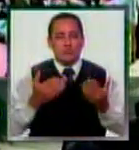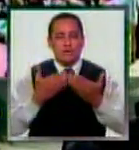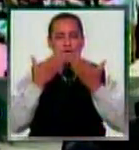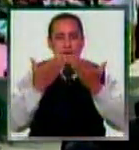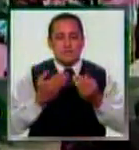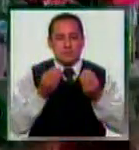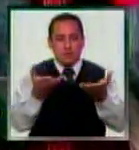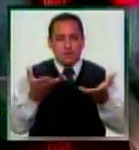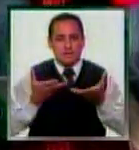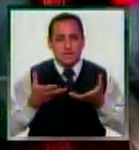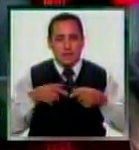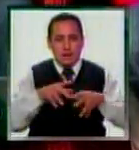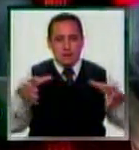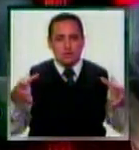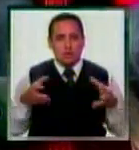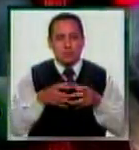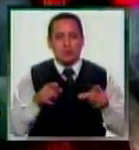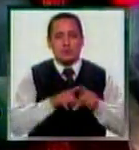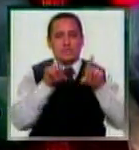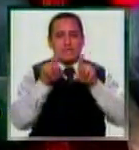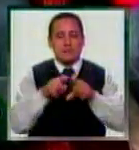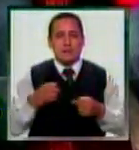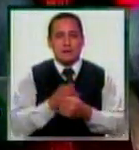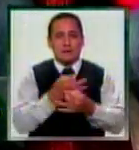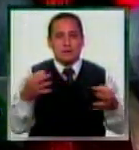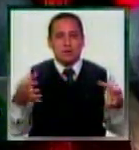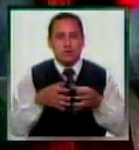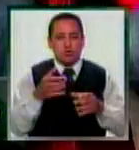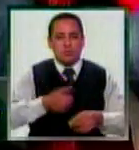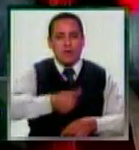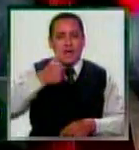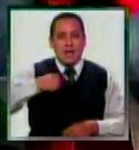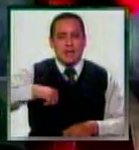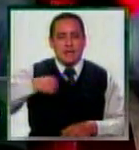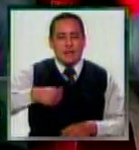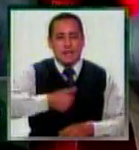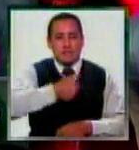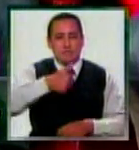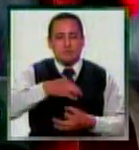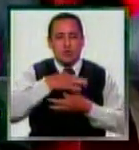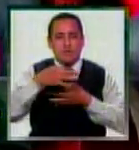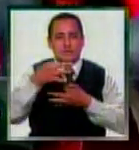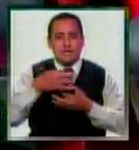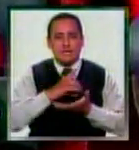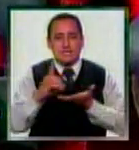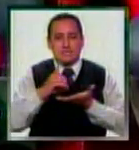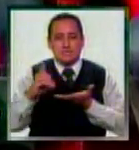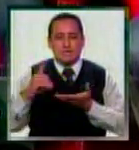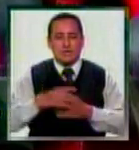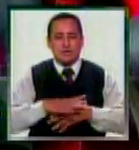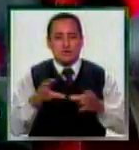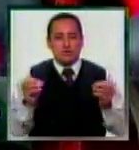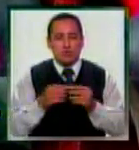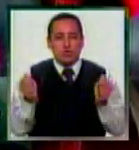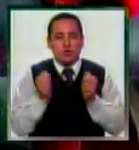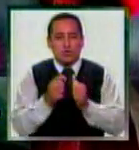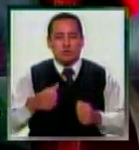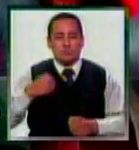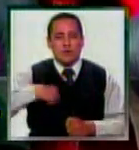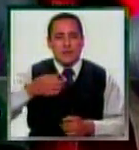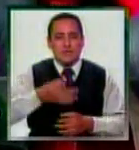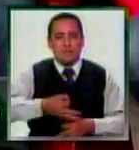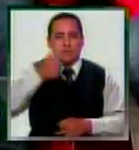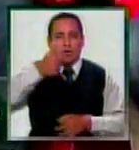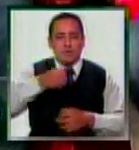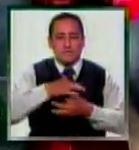por estar entre nosotros, también a nuestros llactamasis, alcaldes provinciales y distritales, con nuestro alcalde provincial